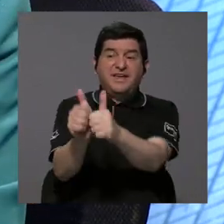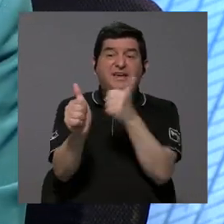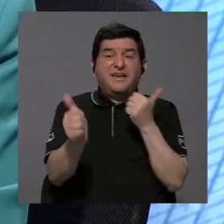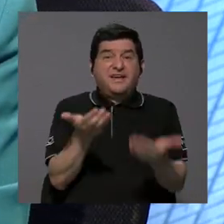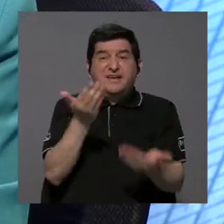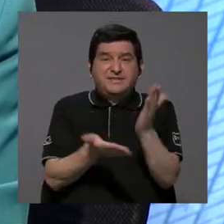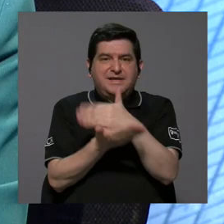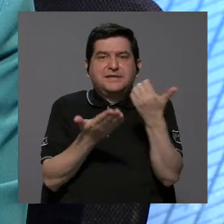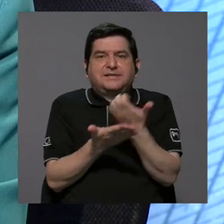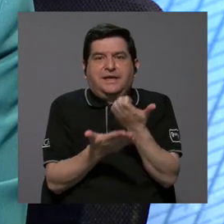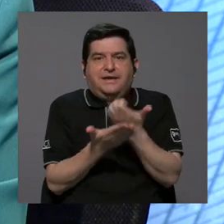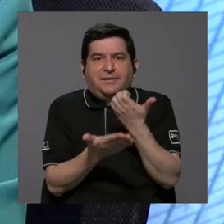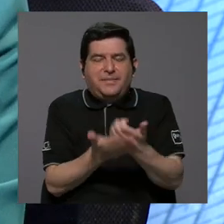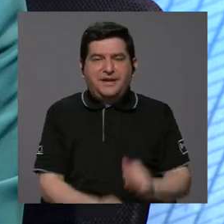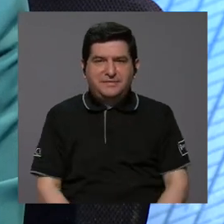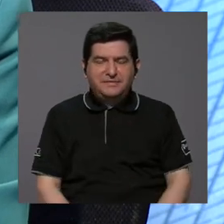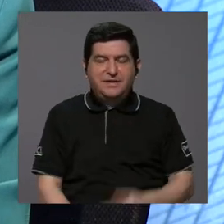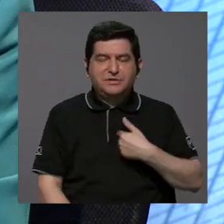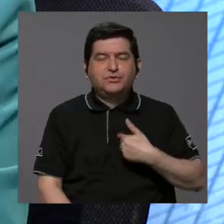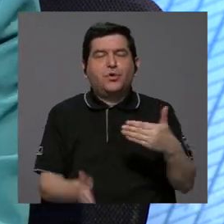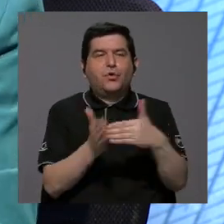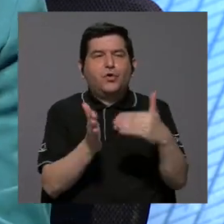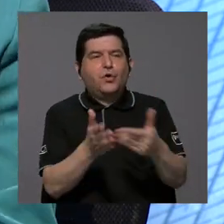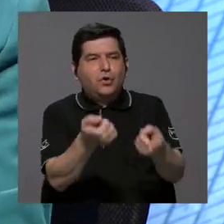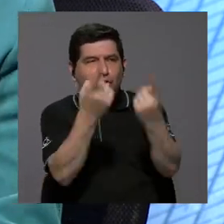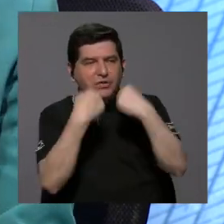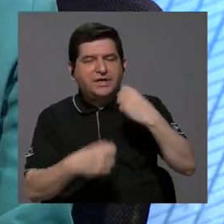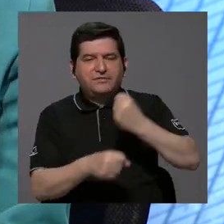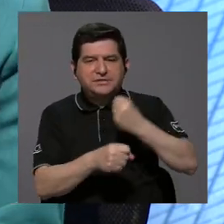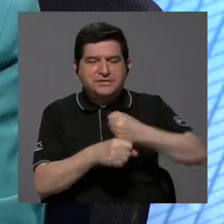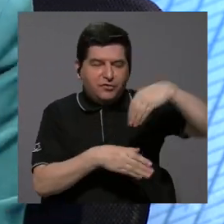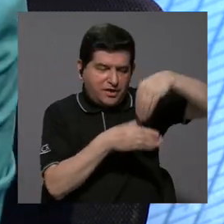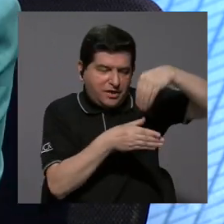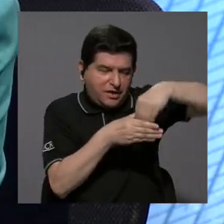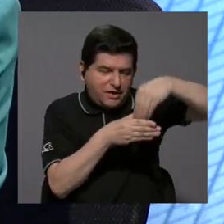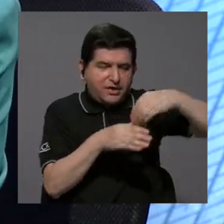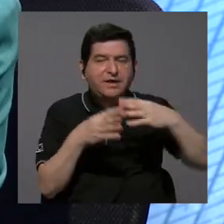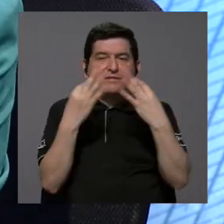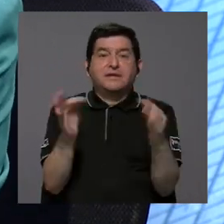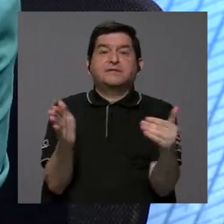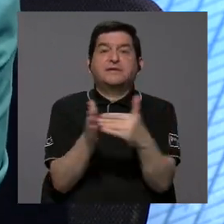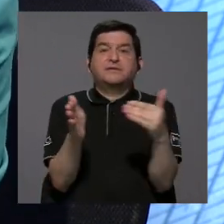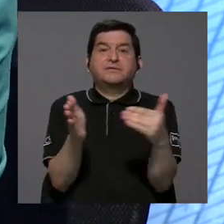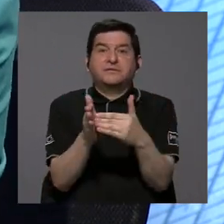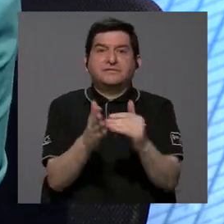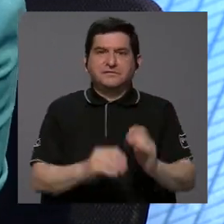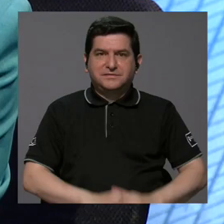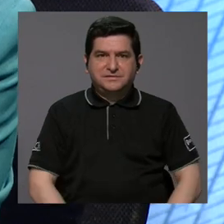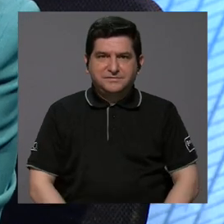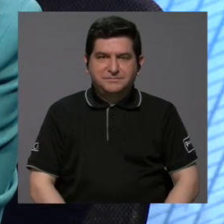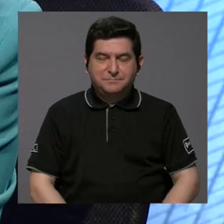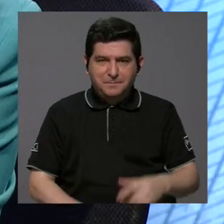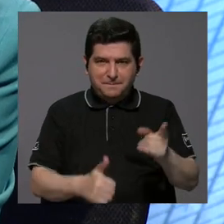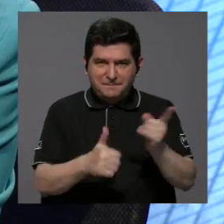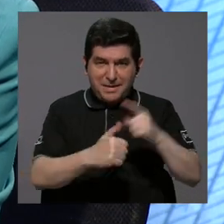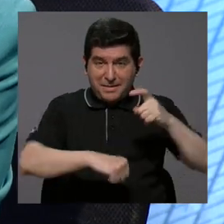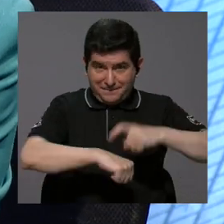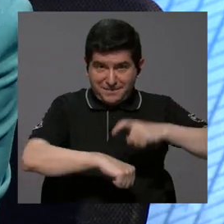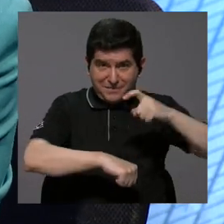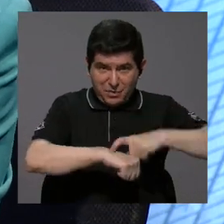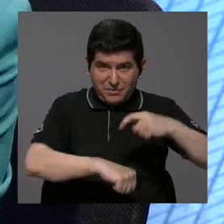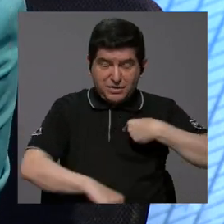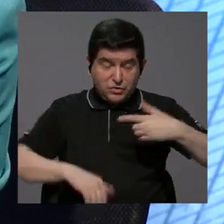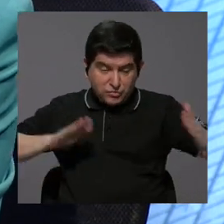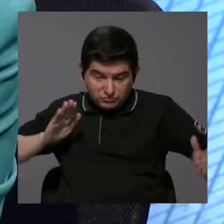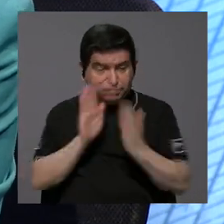digamos en la parte económica en donde tenía que regresar trabajar ahorrar para volver a intentarlo Entonces ese fue el primer momento que